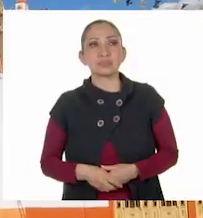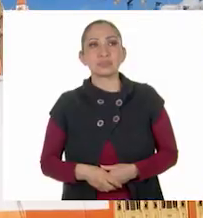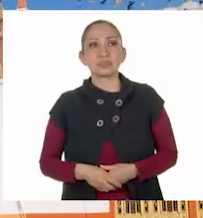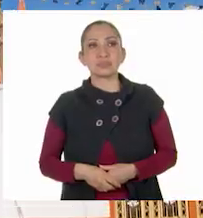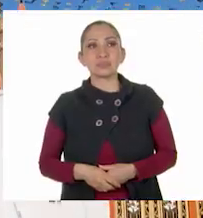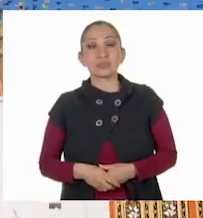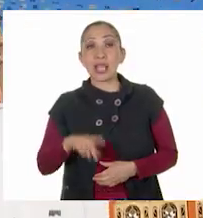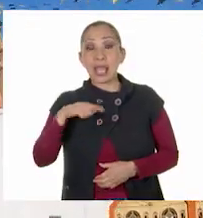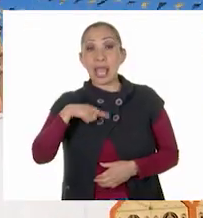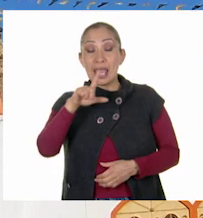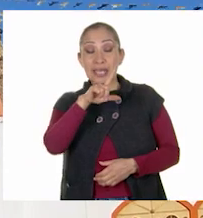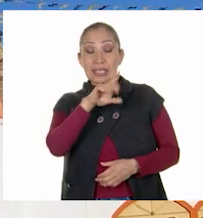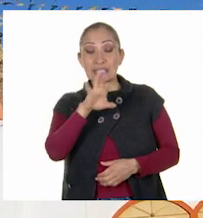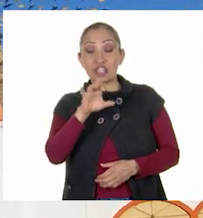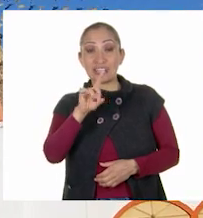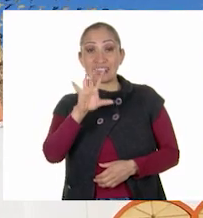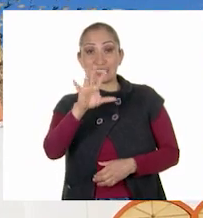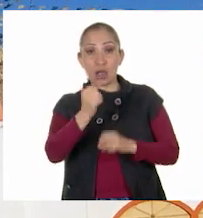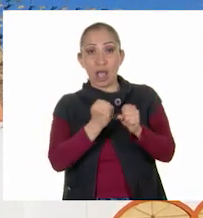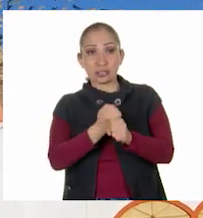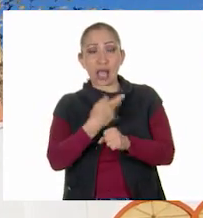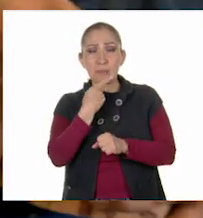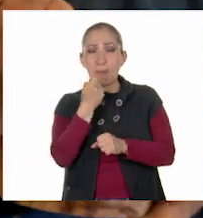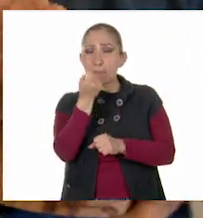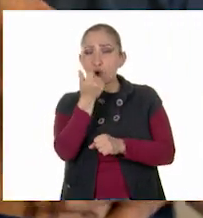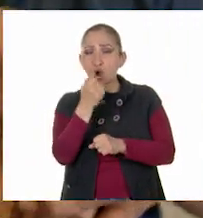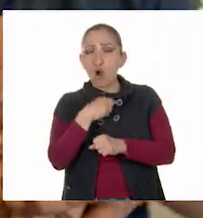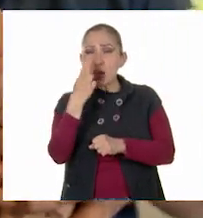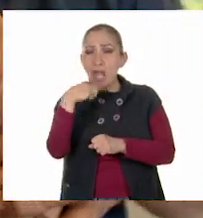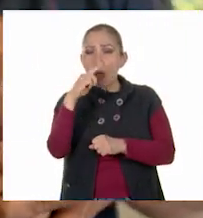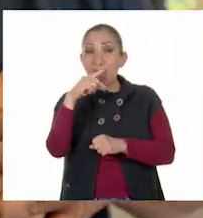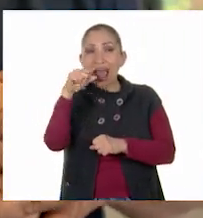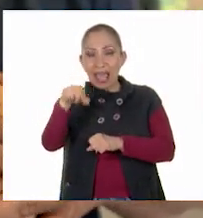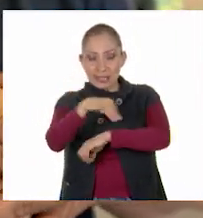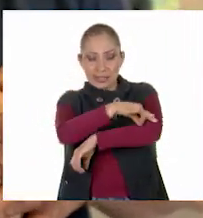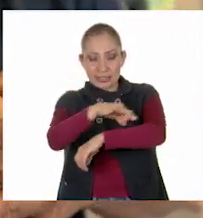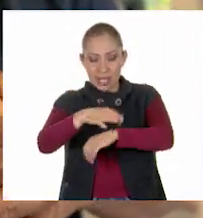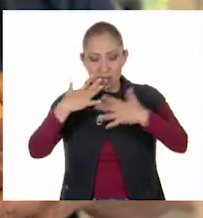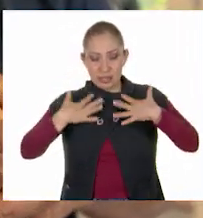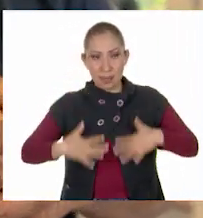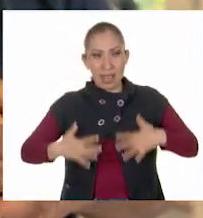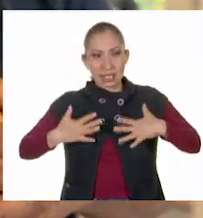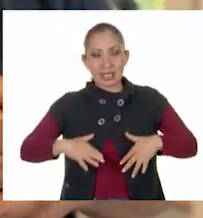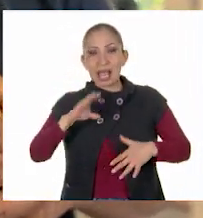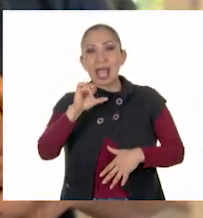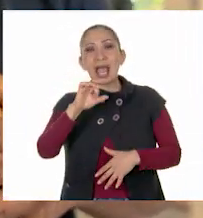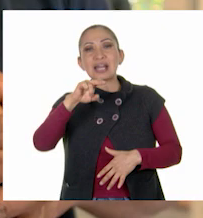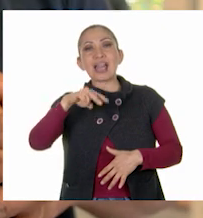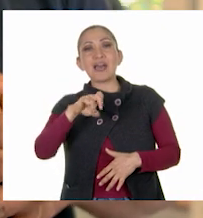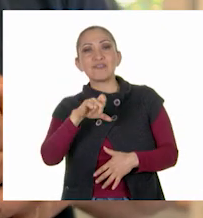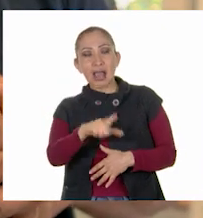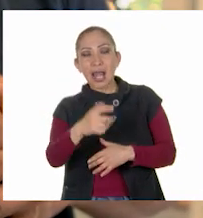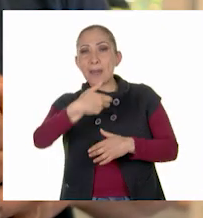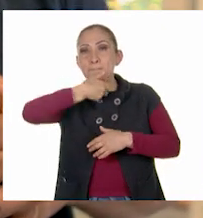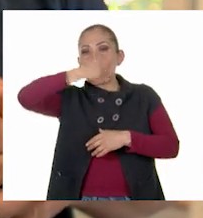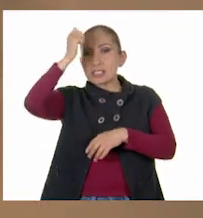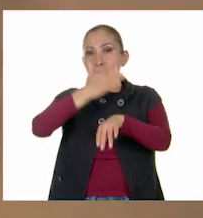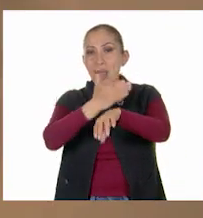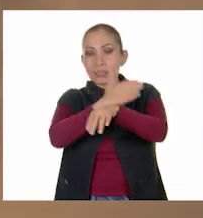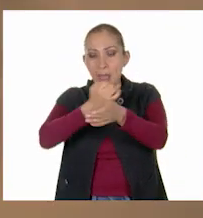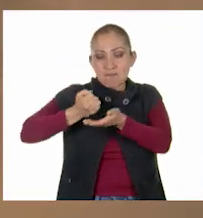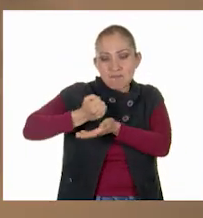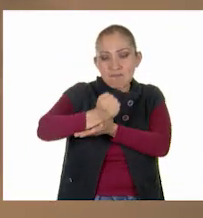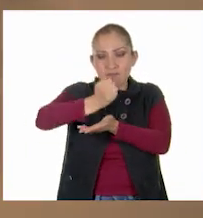Herón tiene 35 años y habla muy poco náhuatl. Es diseñador de trajes de carnaval, máscaras de madera